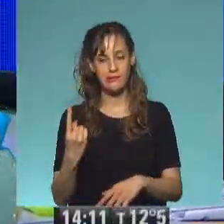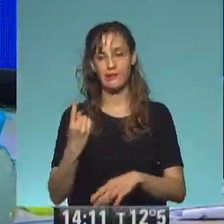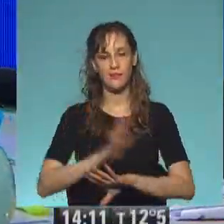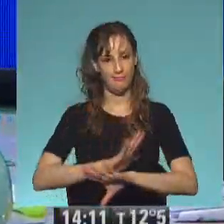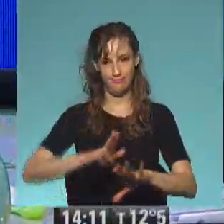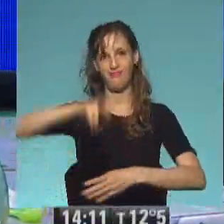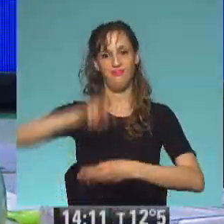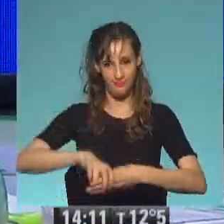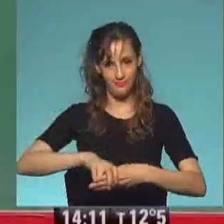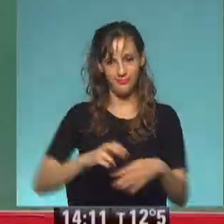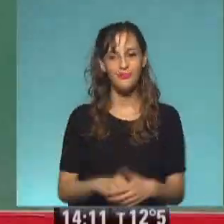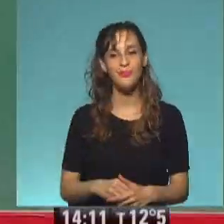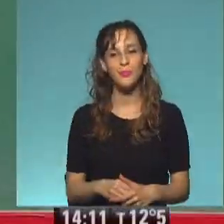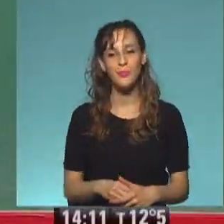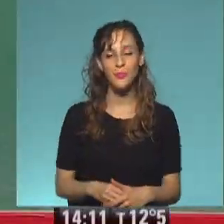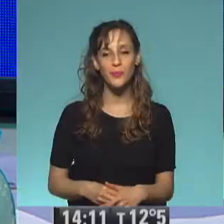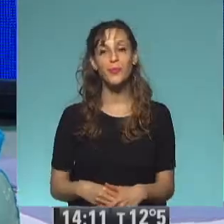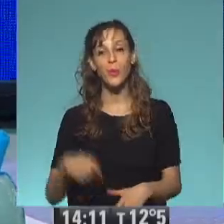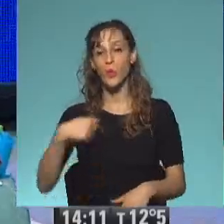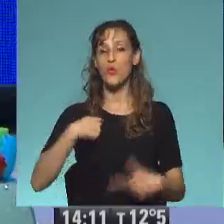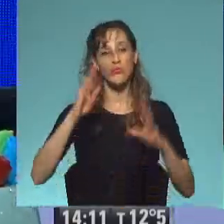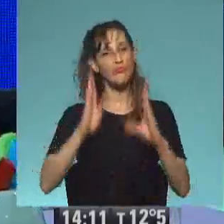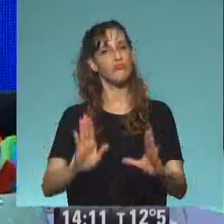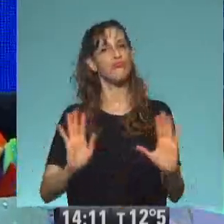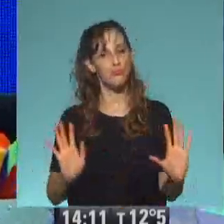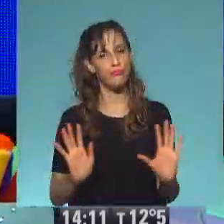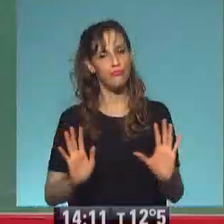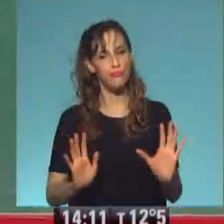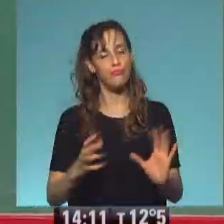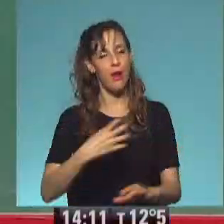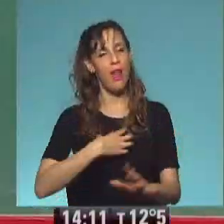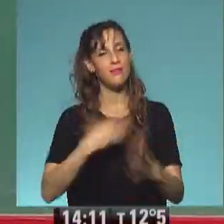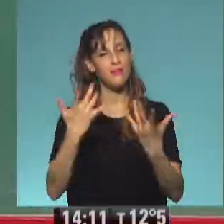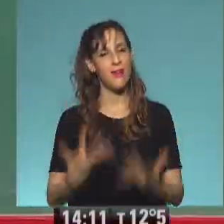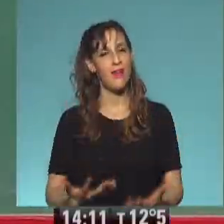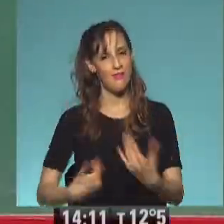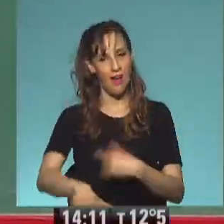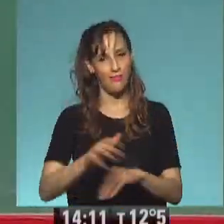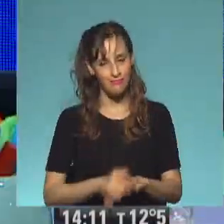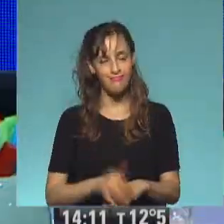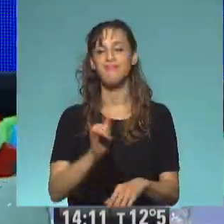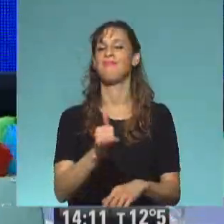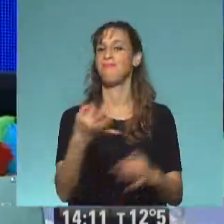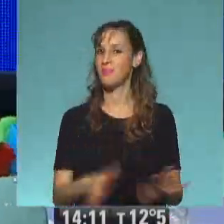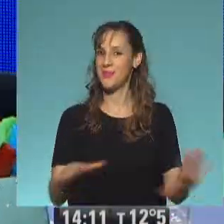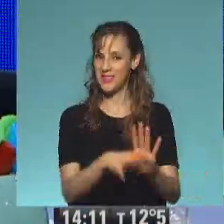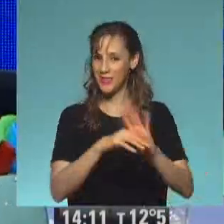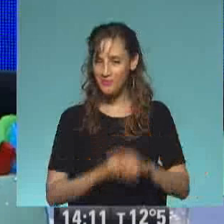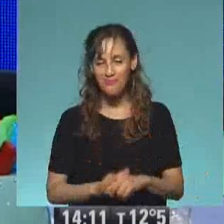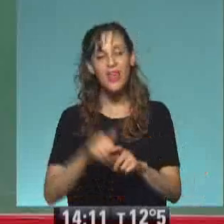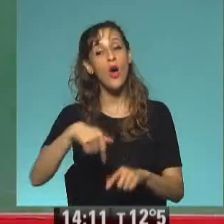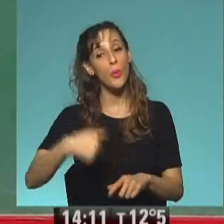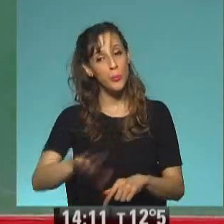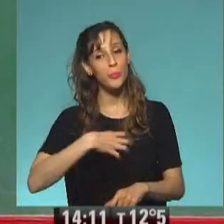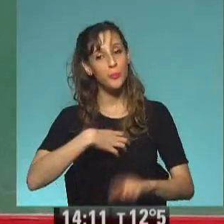Muy bien. Es que estoy muy seriamente esperando para la clase de matemáticas. Perfecto, muy bien. Bueno, vamos a empezar